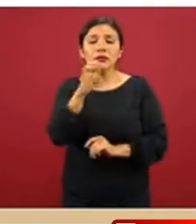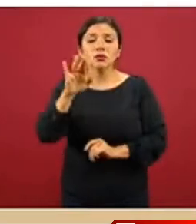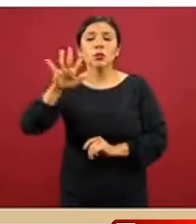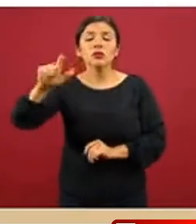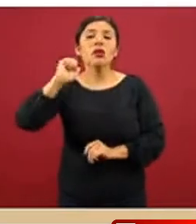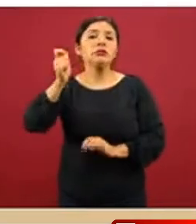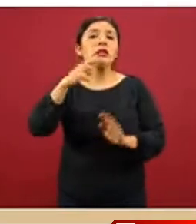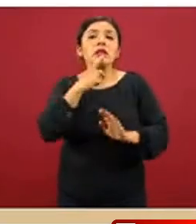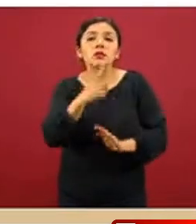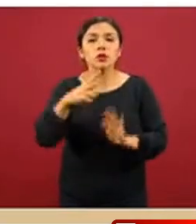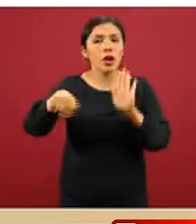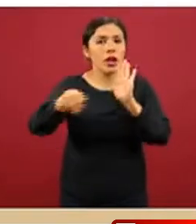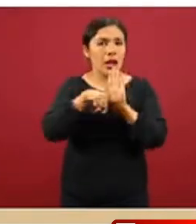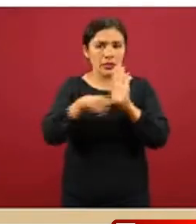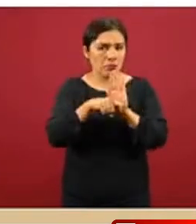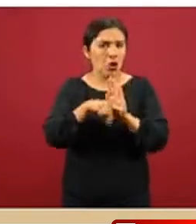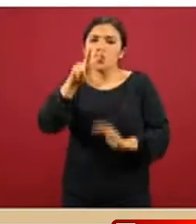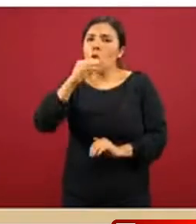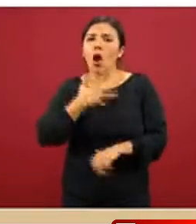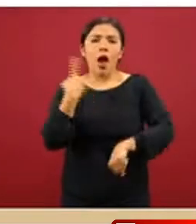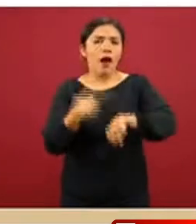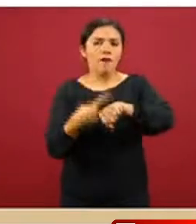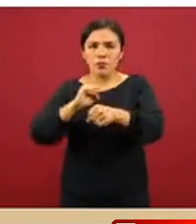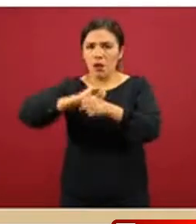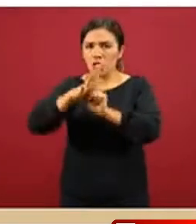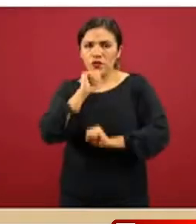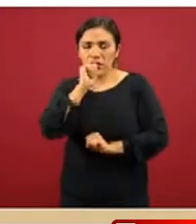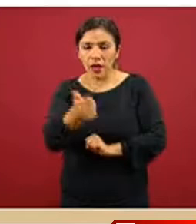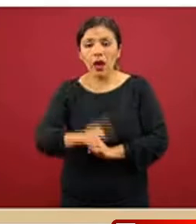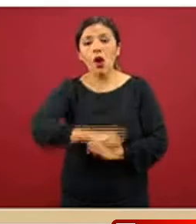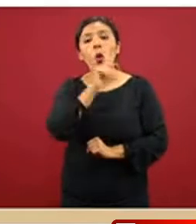251,355 han sido negativas, por lo tanto descartadas a la enfermedad.